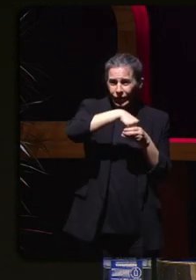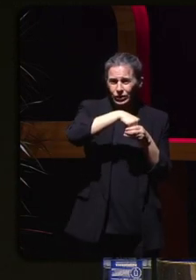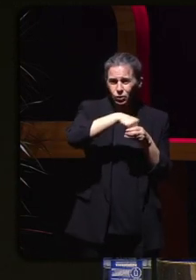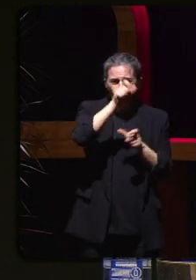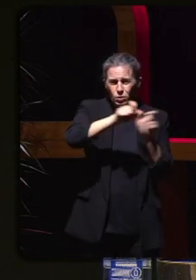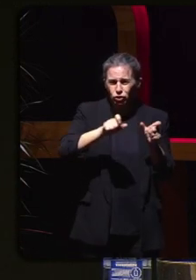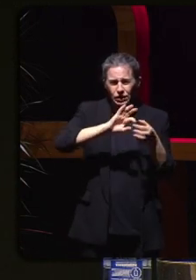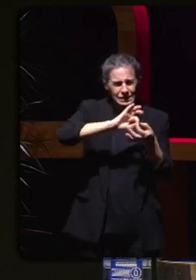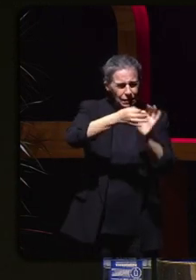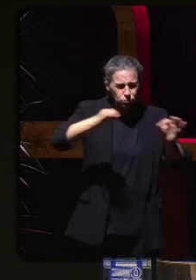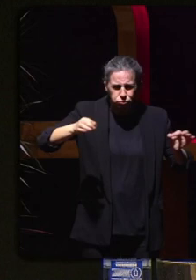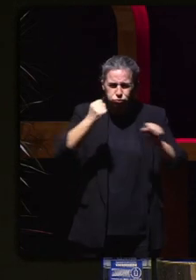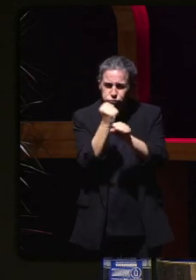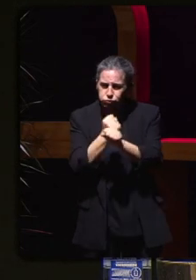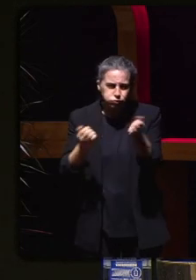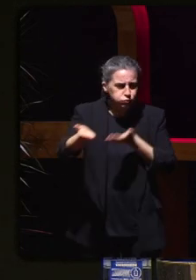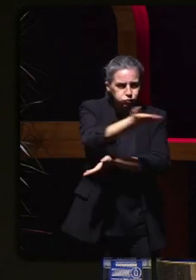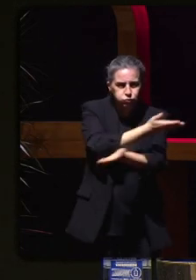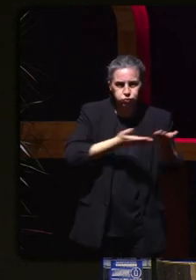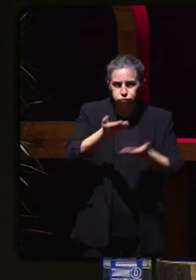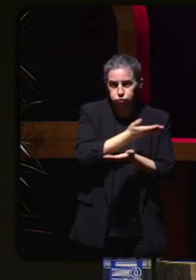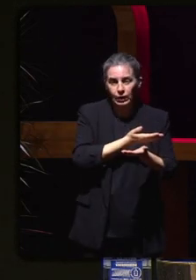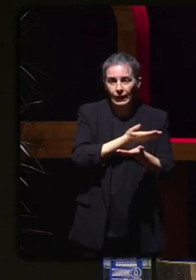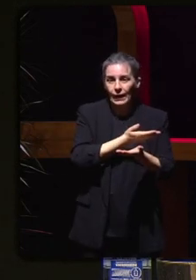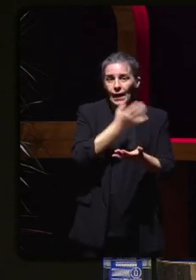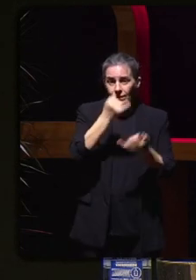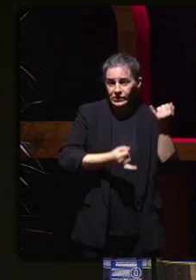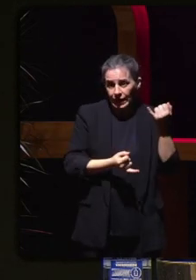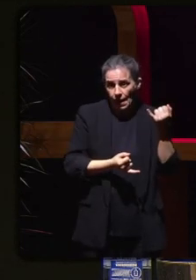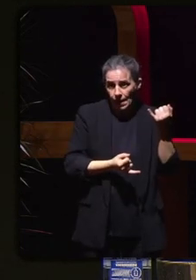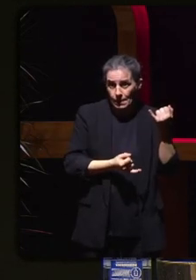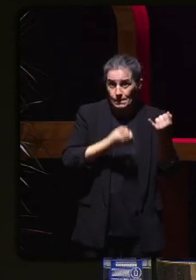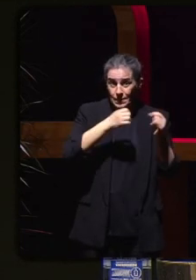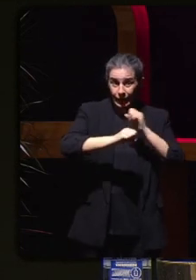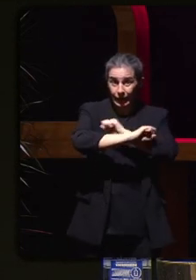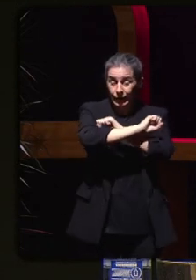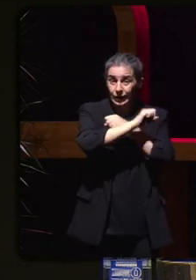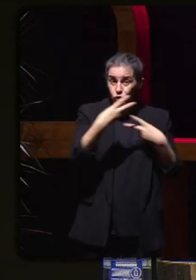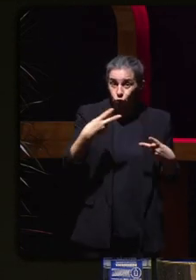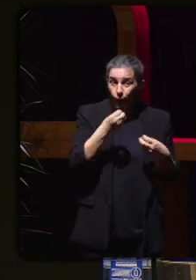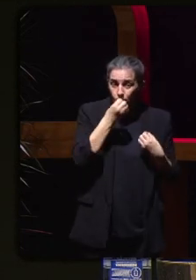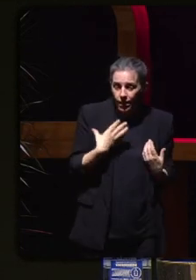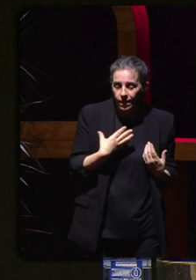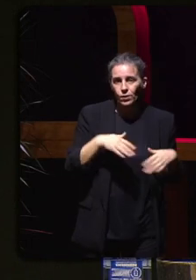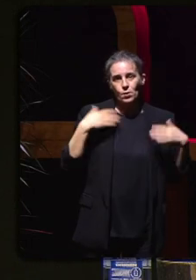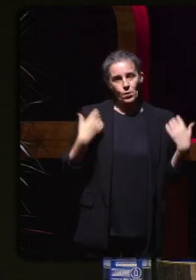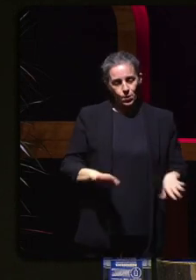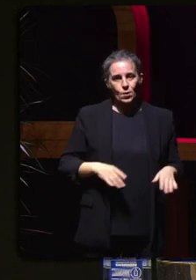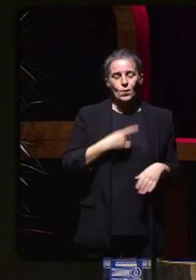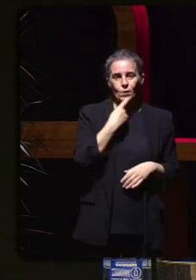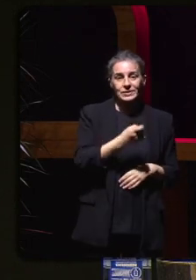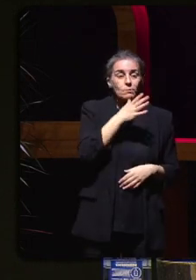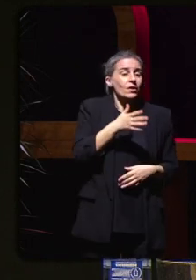grande que el milagro es que salgan bien porque es muy fácil que en cualquier punto de esa